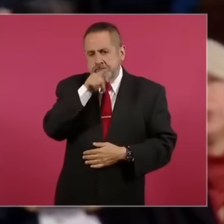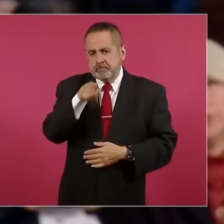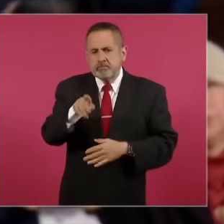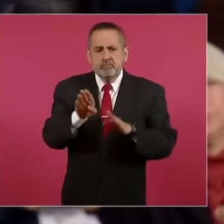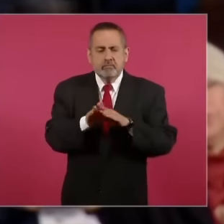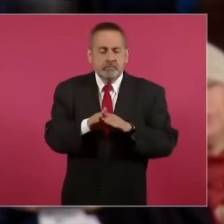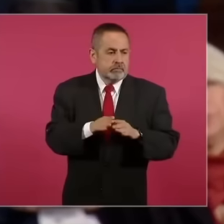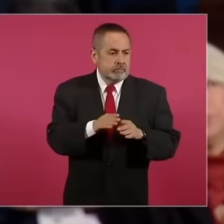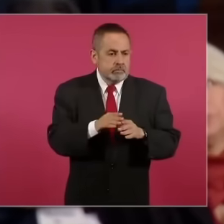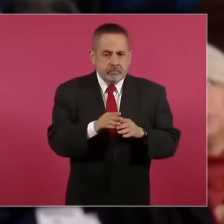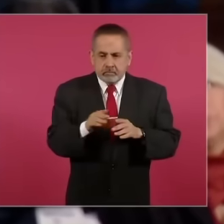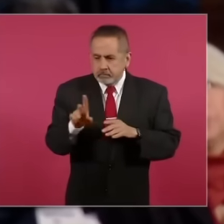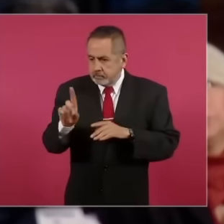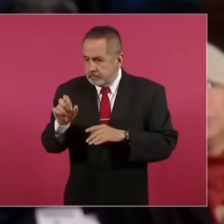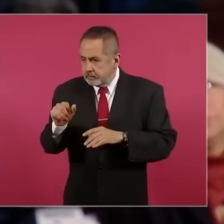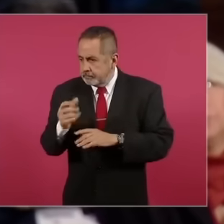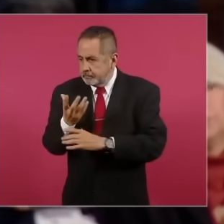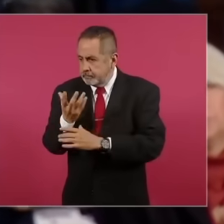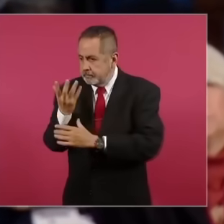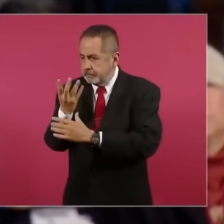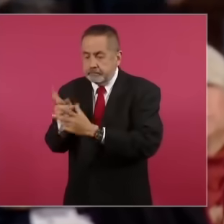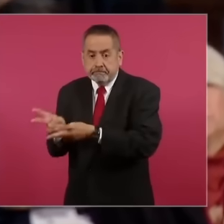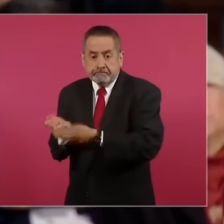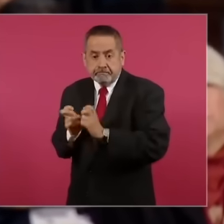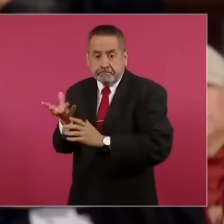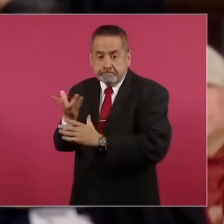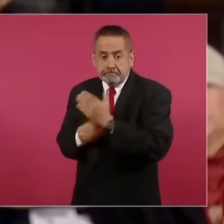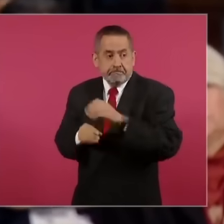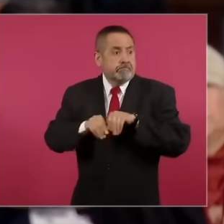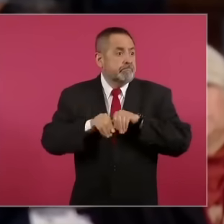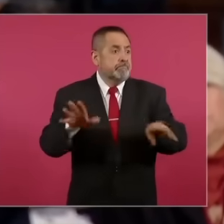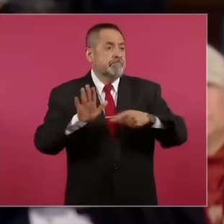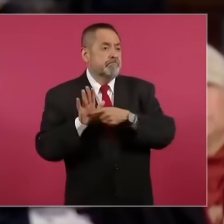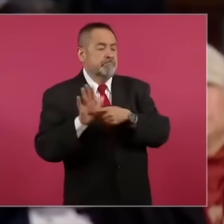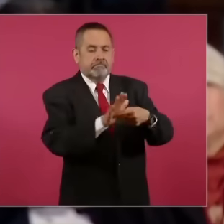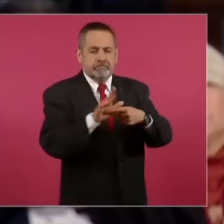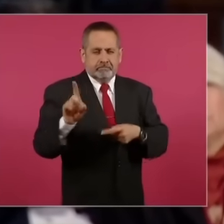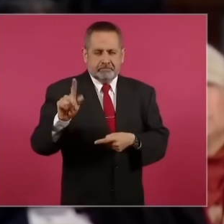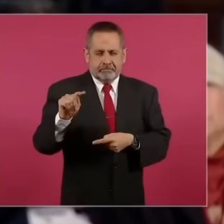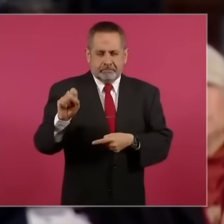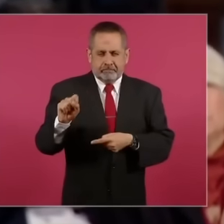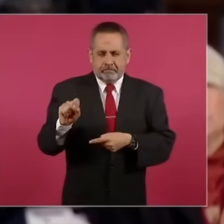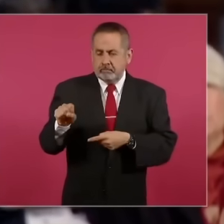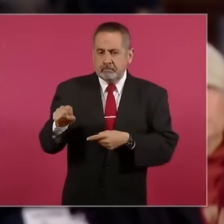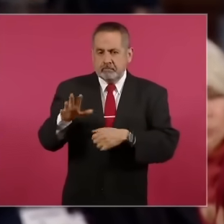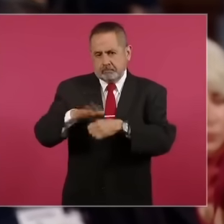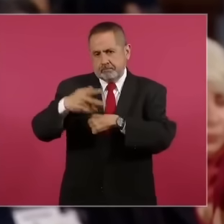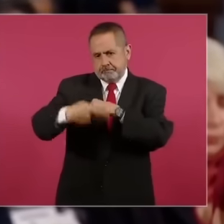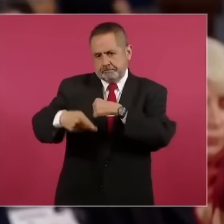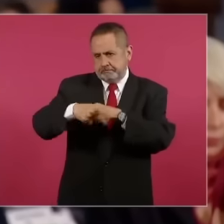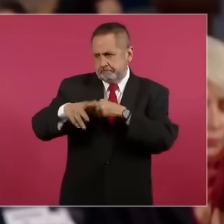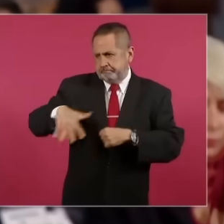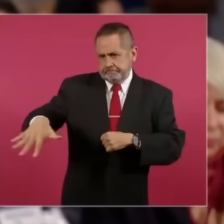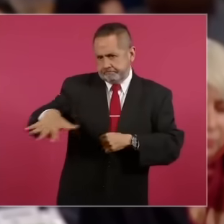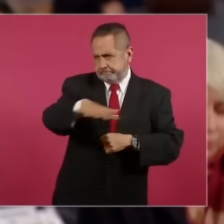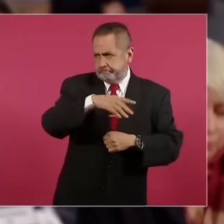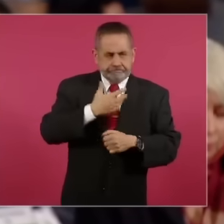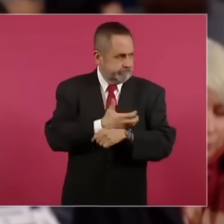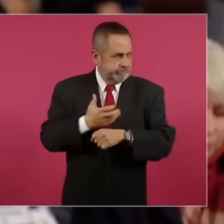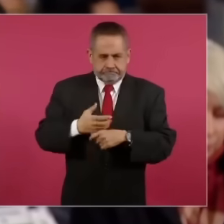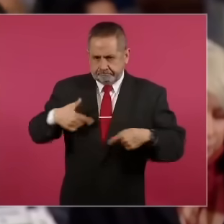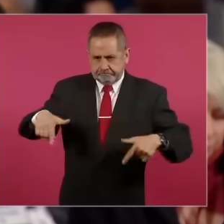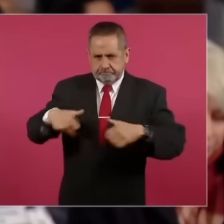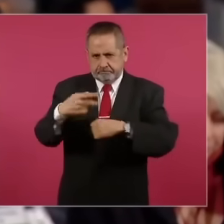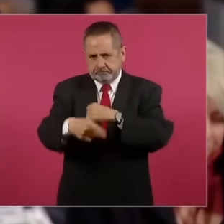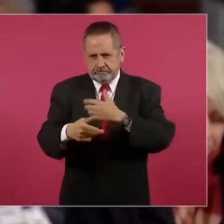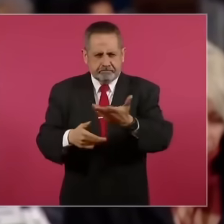la filtración de datos de muchos de mis compañeros en esta sala de prensa por el peligro al que se arriesgan. Y el contexto